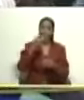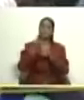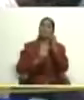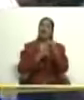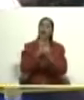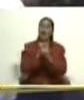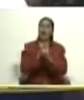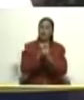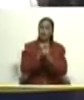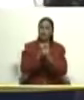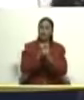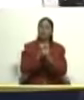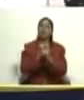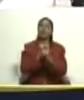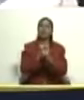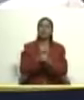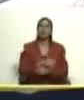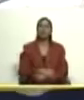los industriales.